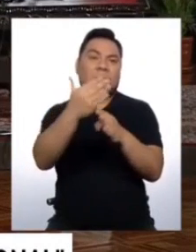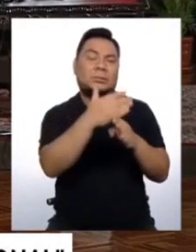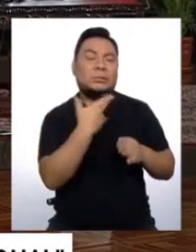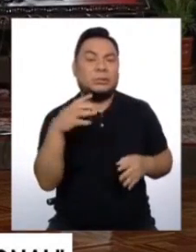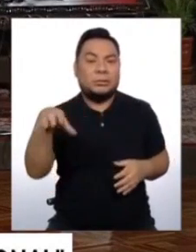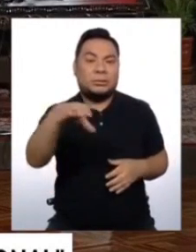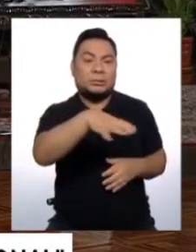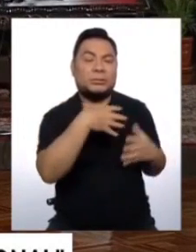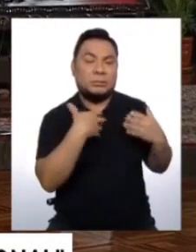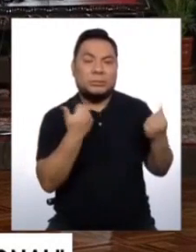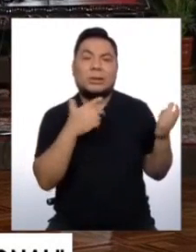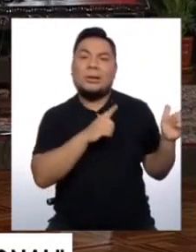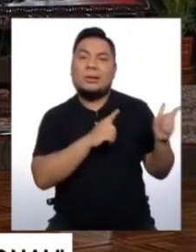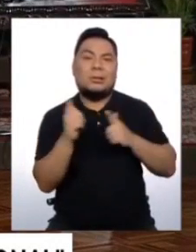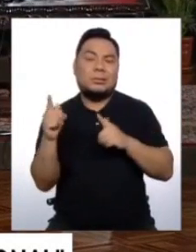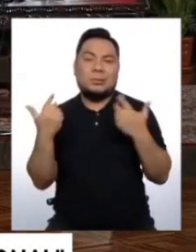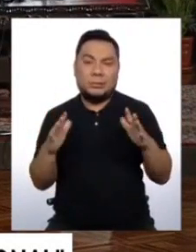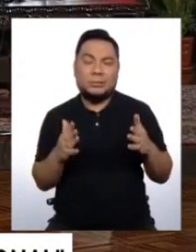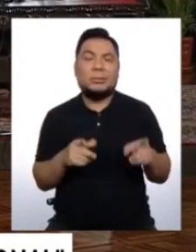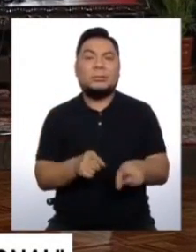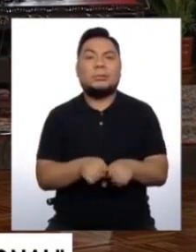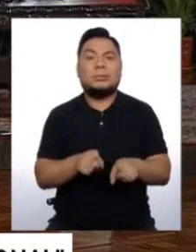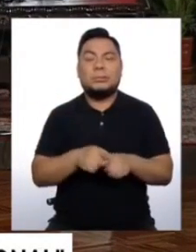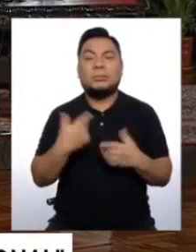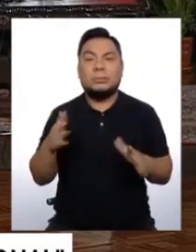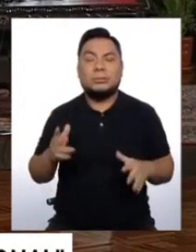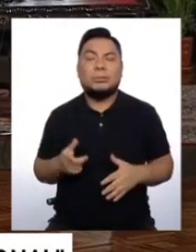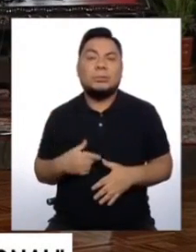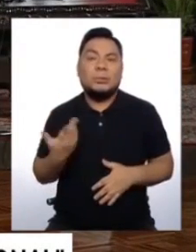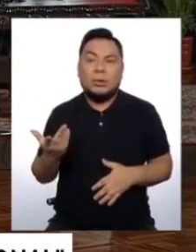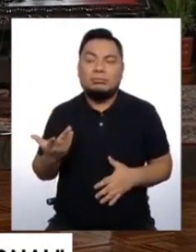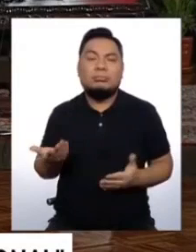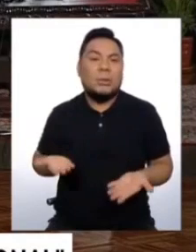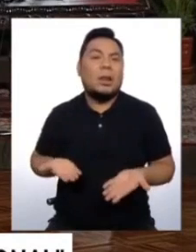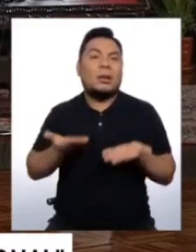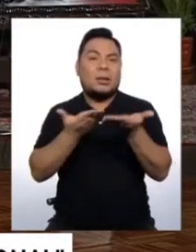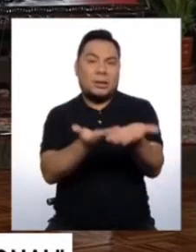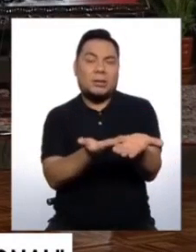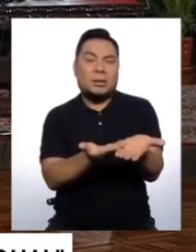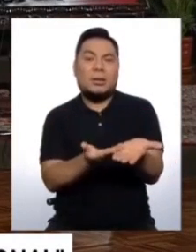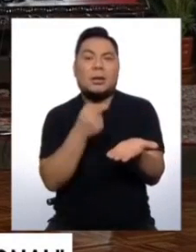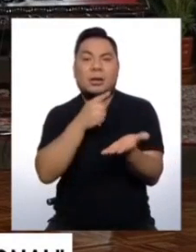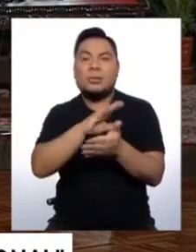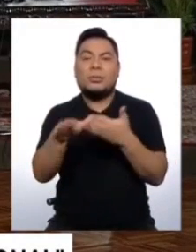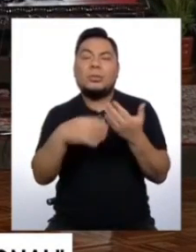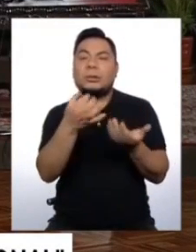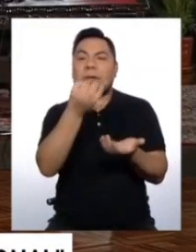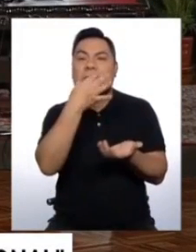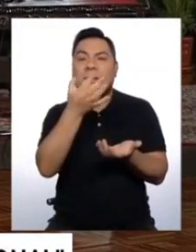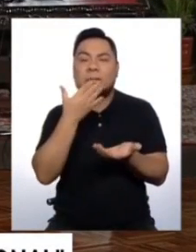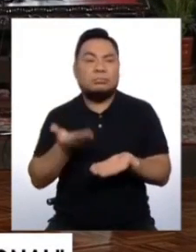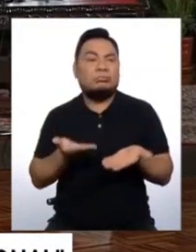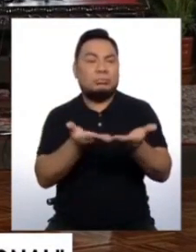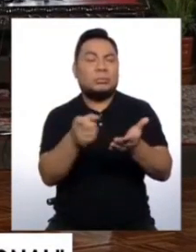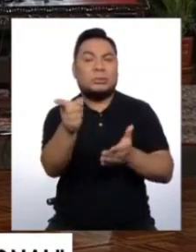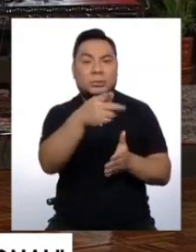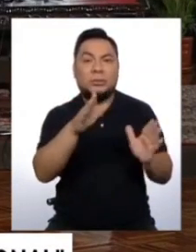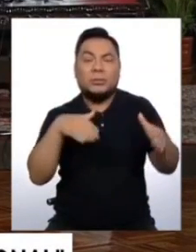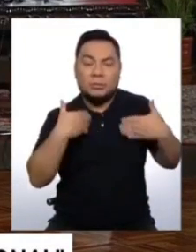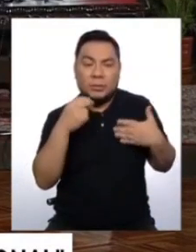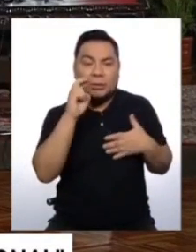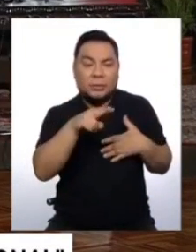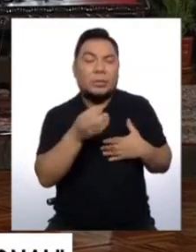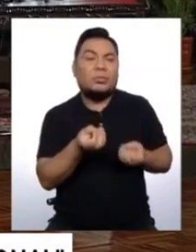centros de salud están preparados, se le está también trasladando las medicinas para que puedan también